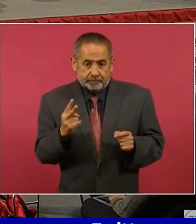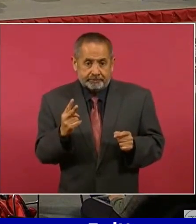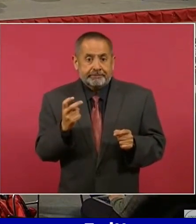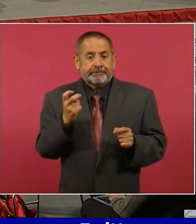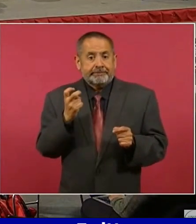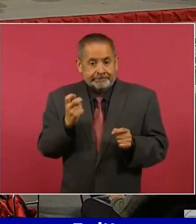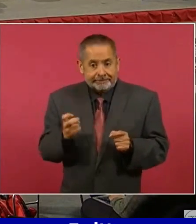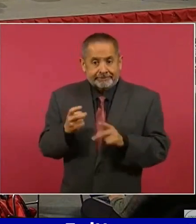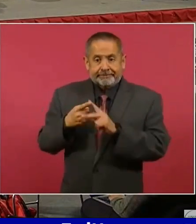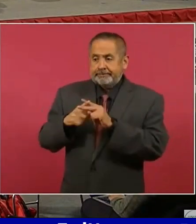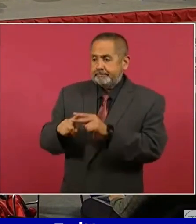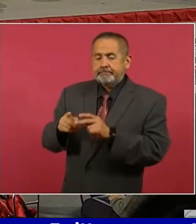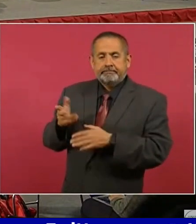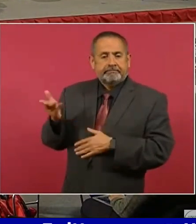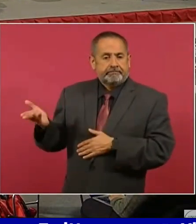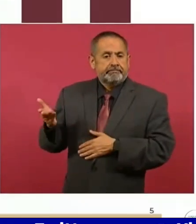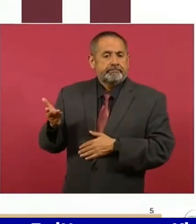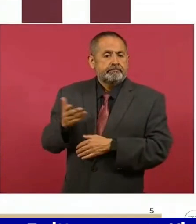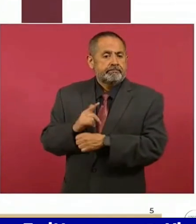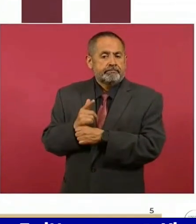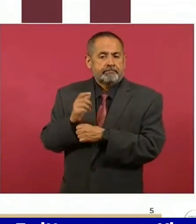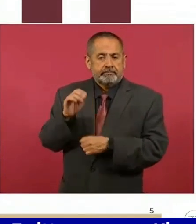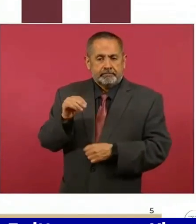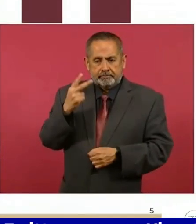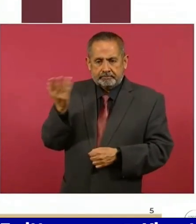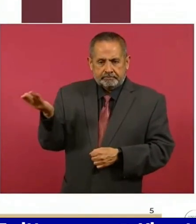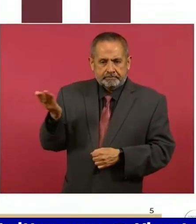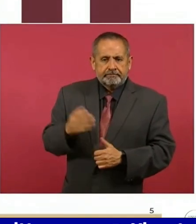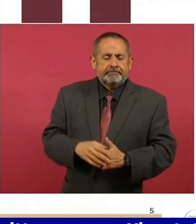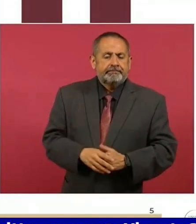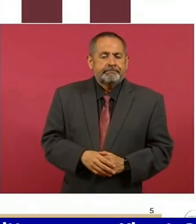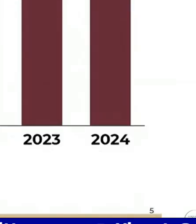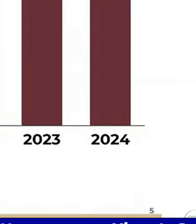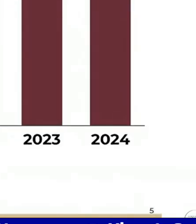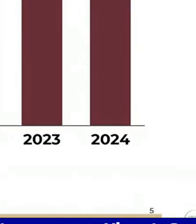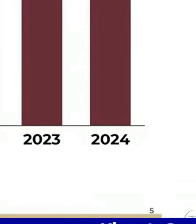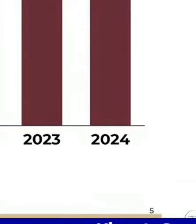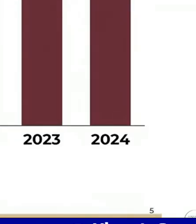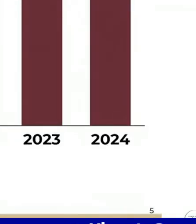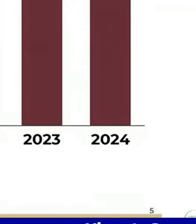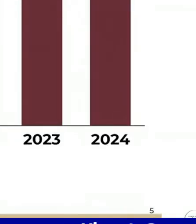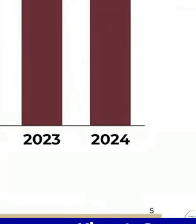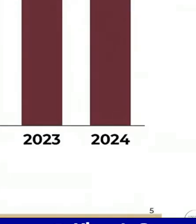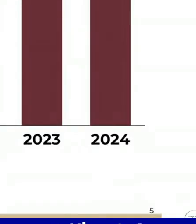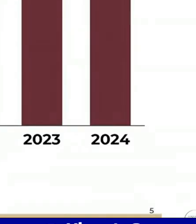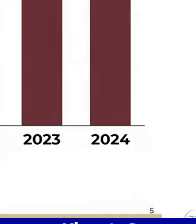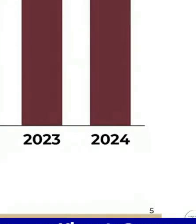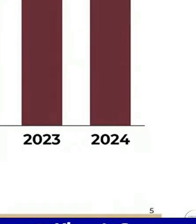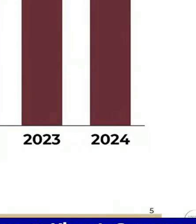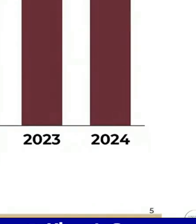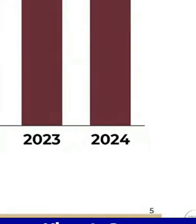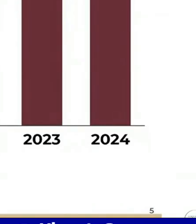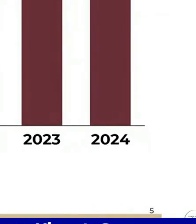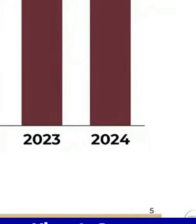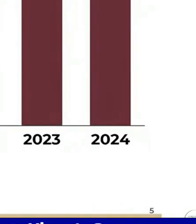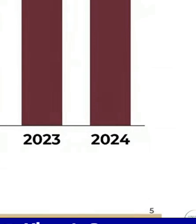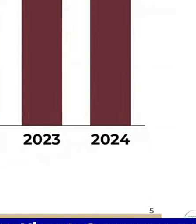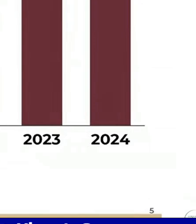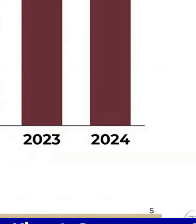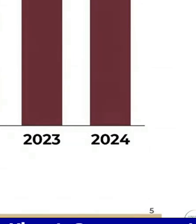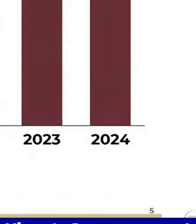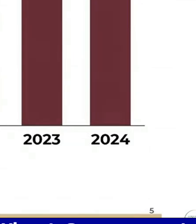la administración del licenciado Andrés Manuel López Obrador. Esta fue la producción, 1.701.000 en el